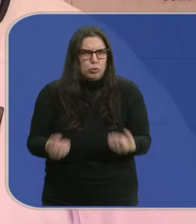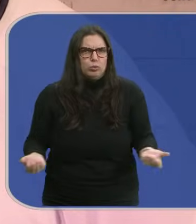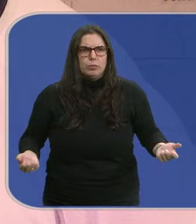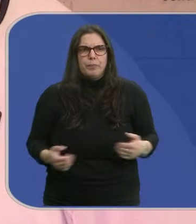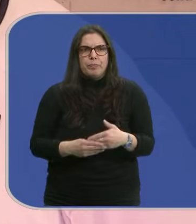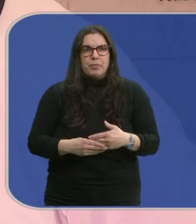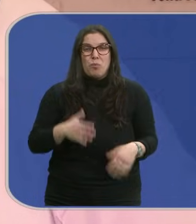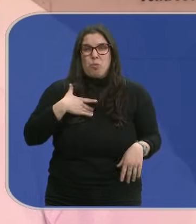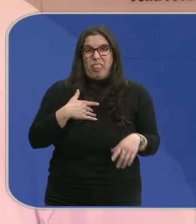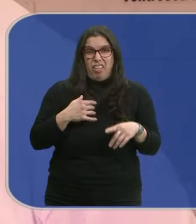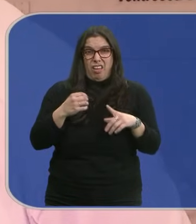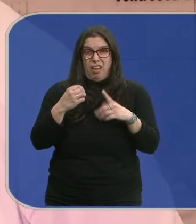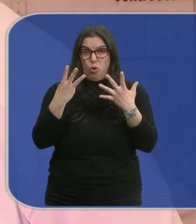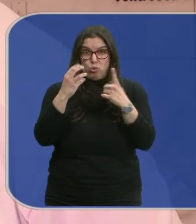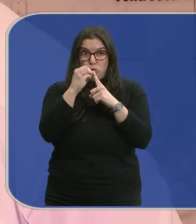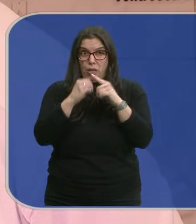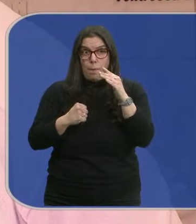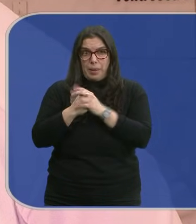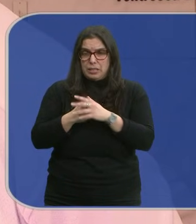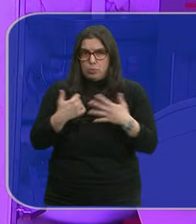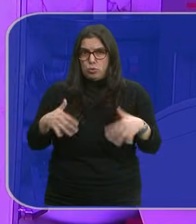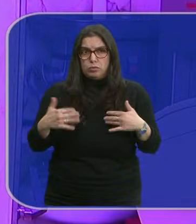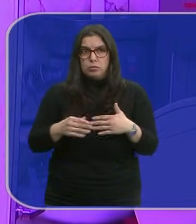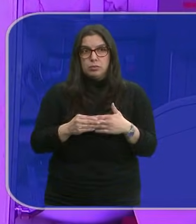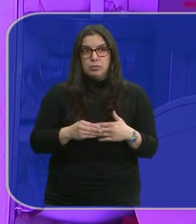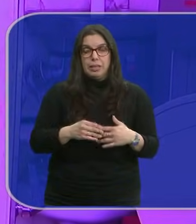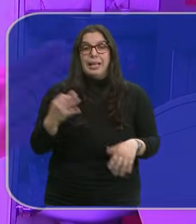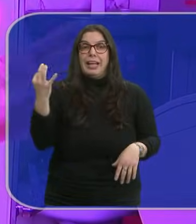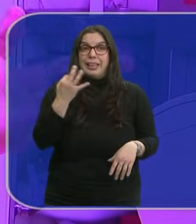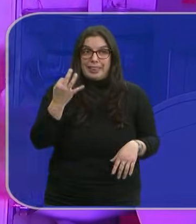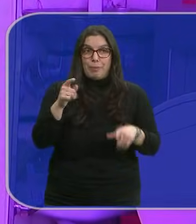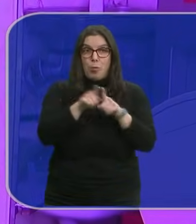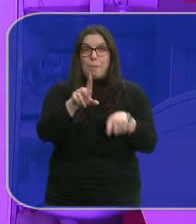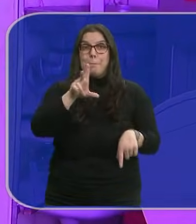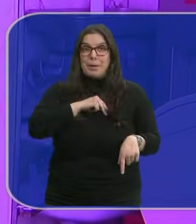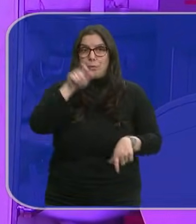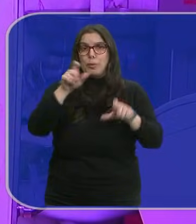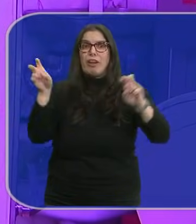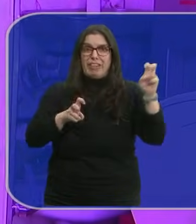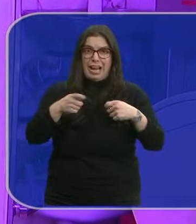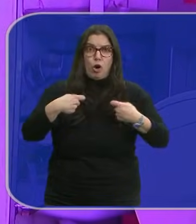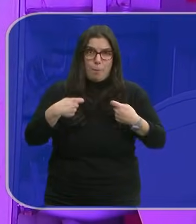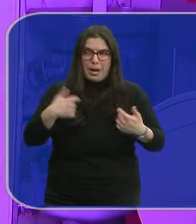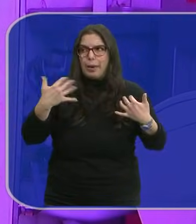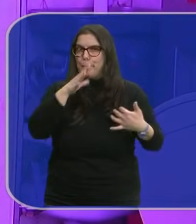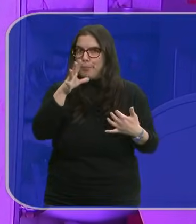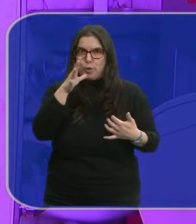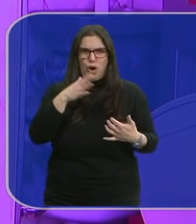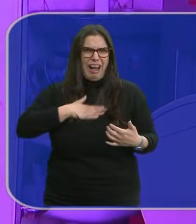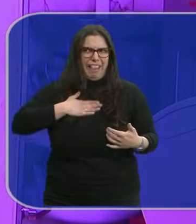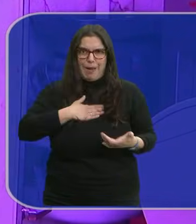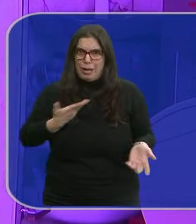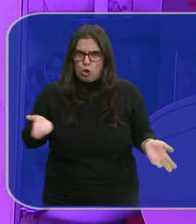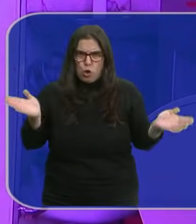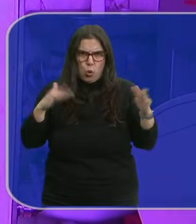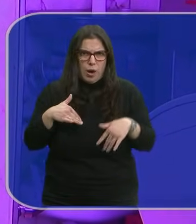Y estaremos pues como mucho a 8, por ahí andaremos, no más. Lo que hay que dar es una medalla a la gente que viene a comprar, porque sitio más